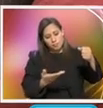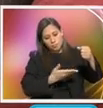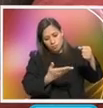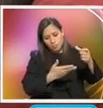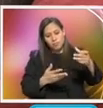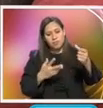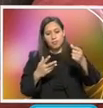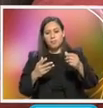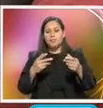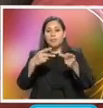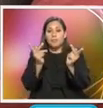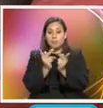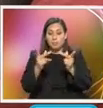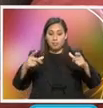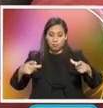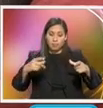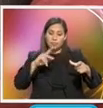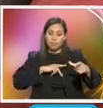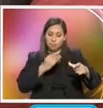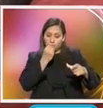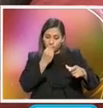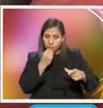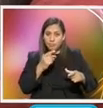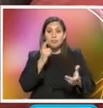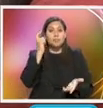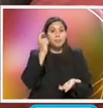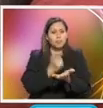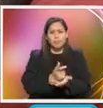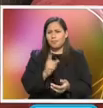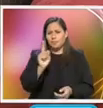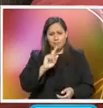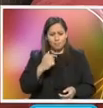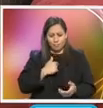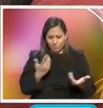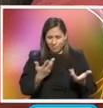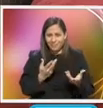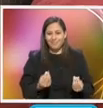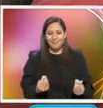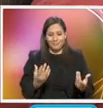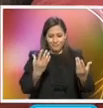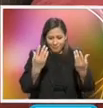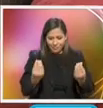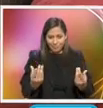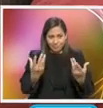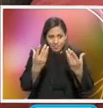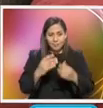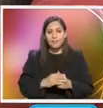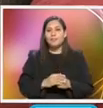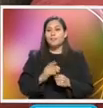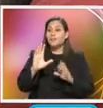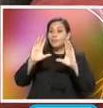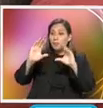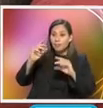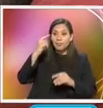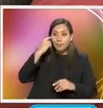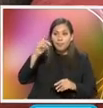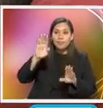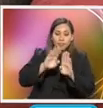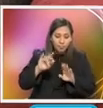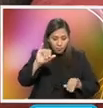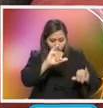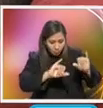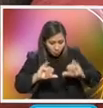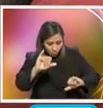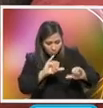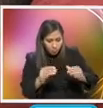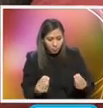en el plato del bien comer. Claro. Entonces no les cuesta porque ellos lo producen. Ellos saben, están enseñados a cultivarlos de materia